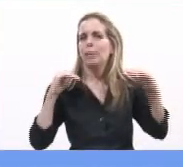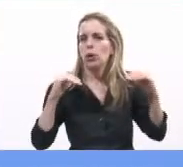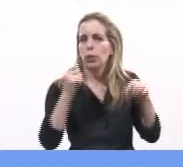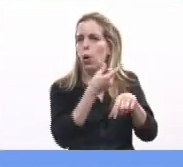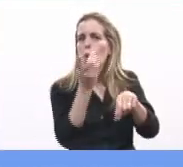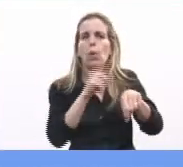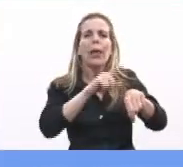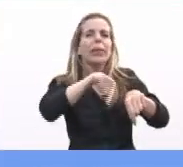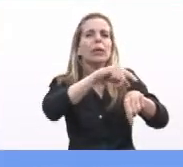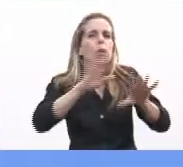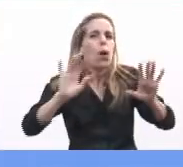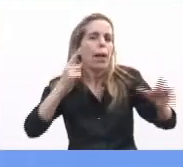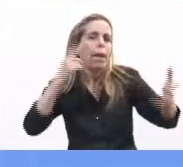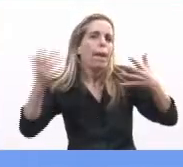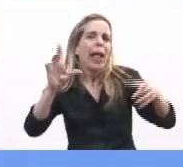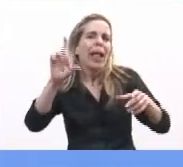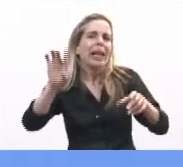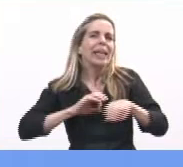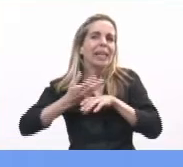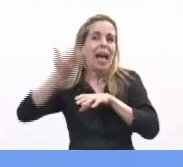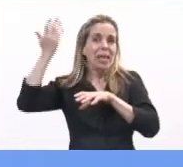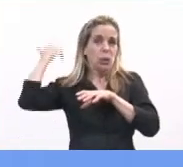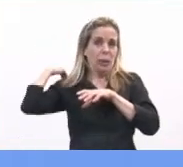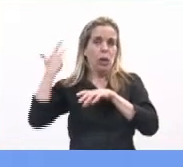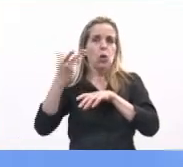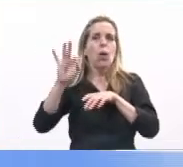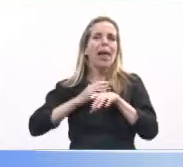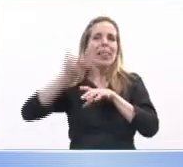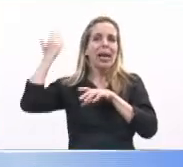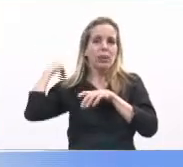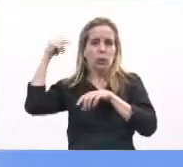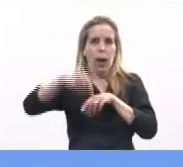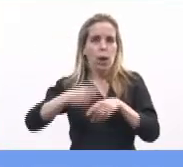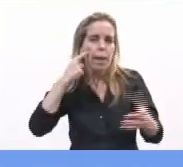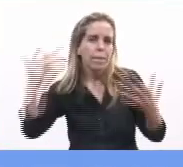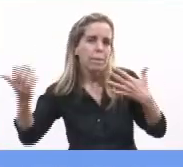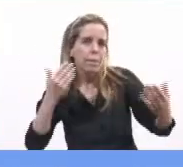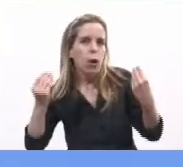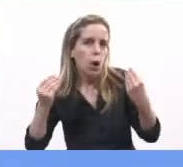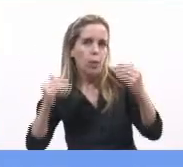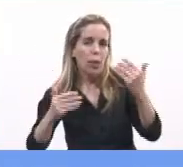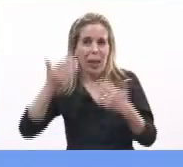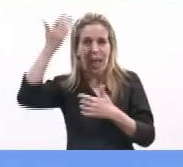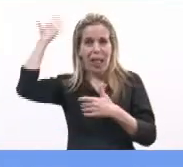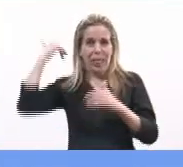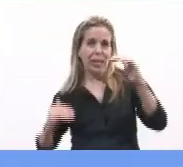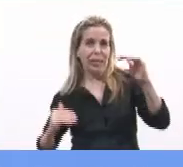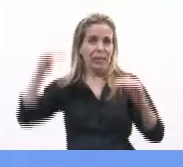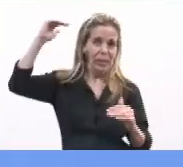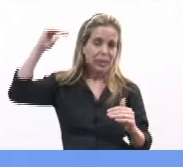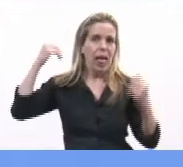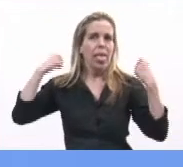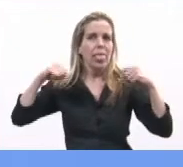que si comparamos 30 años de atrás o 40 años atrás con esta el cual en nuestra época como la actividad física